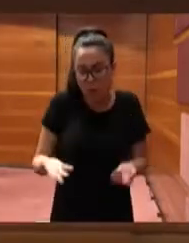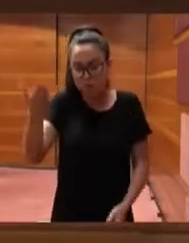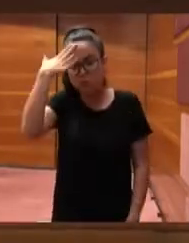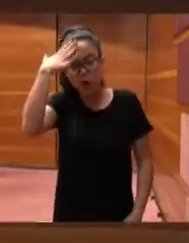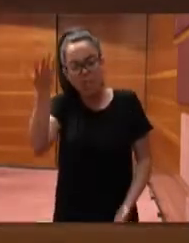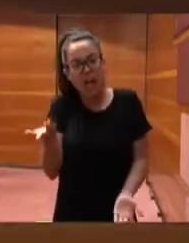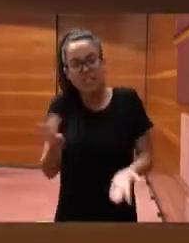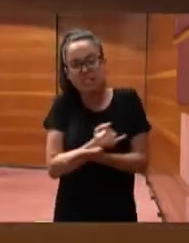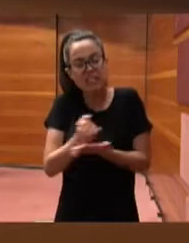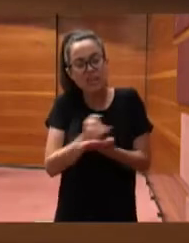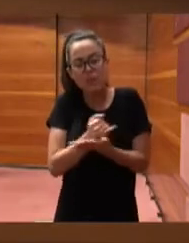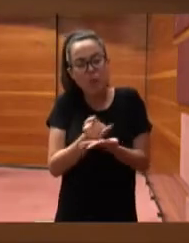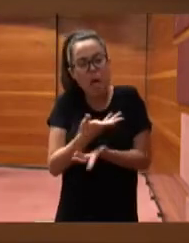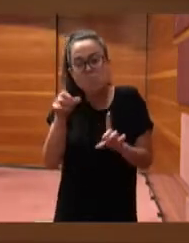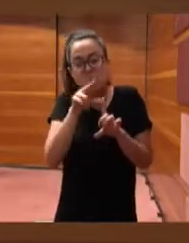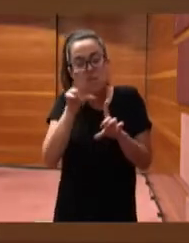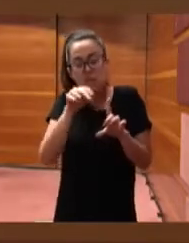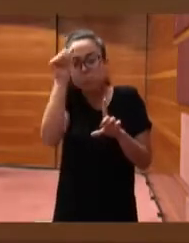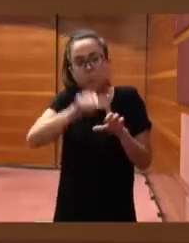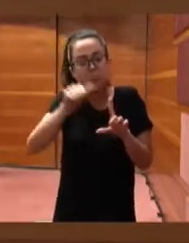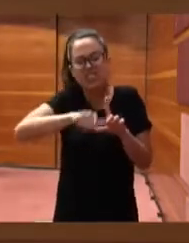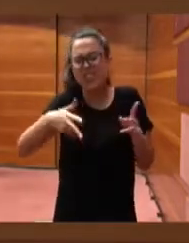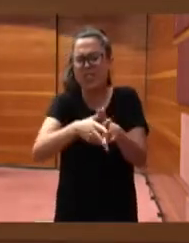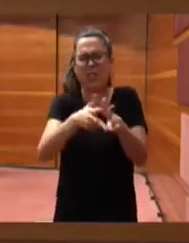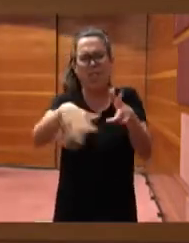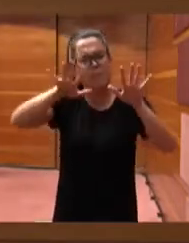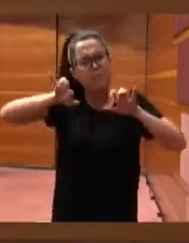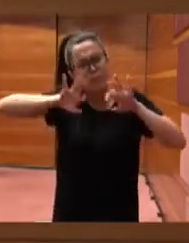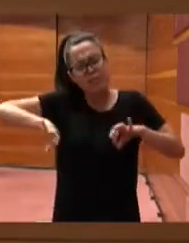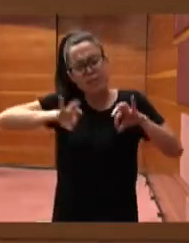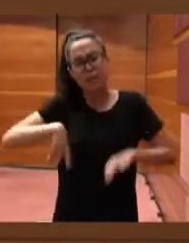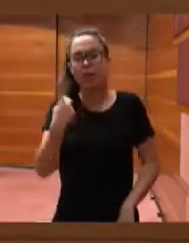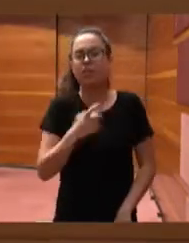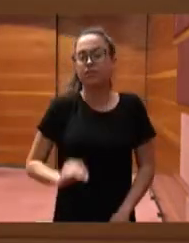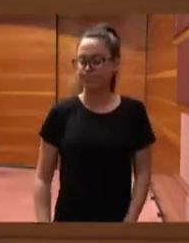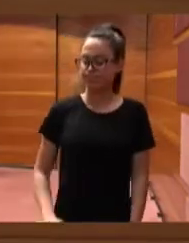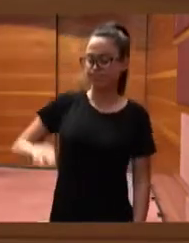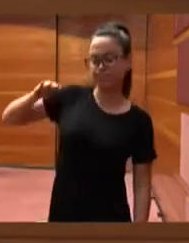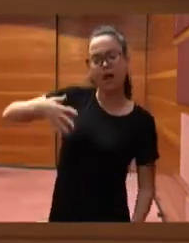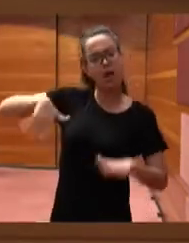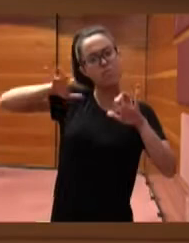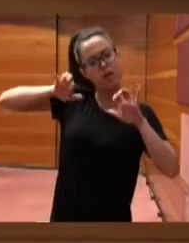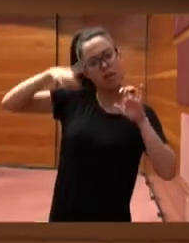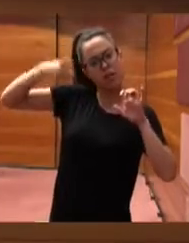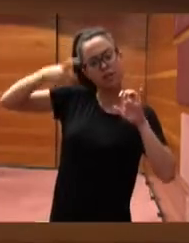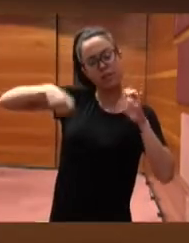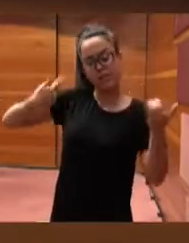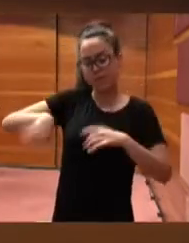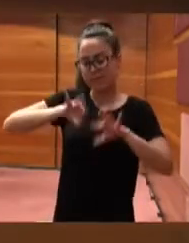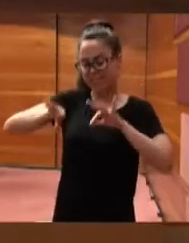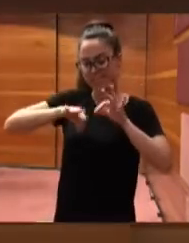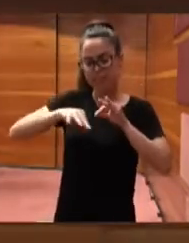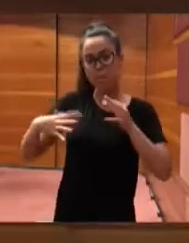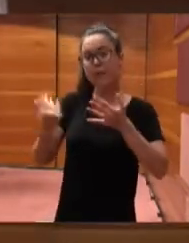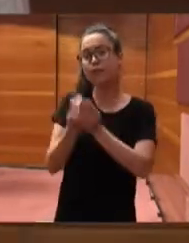para la ciudadanía y no sé qué hacen. Pues es muy importante que vayamos aprendiendo esto tan difícil que es a tomar decisiones de manera